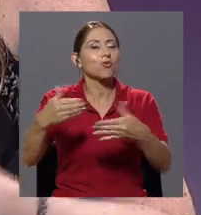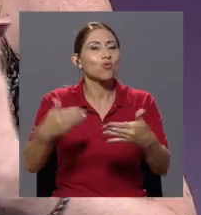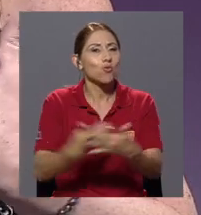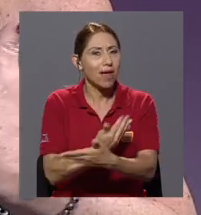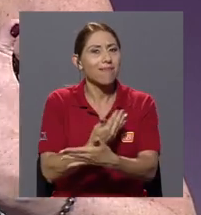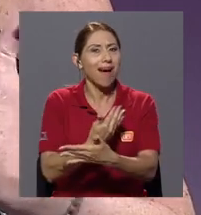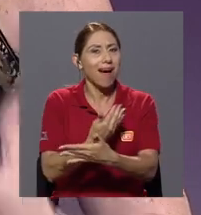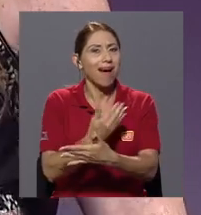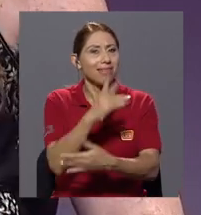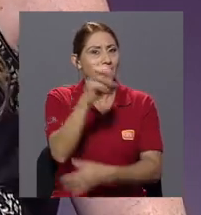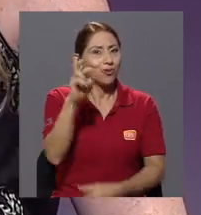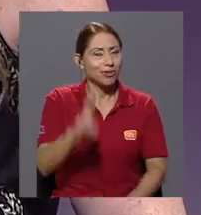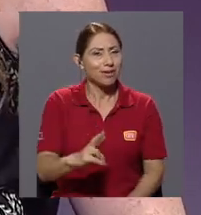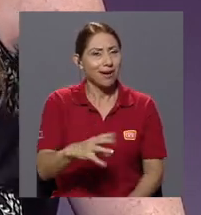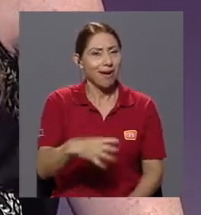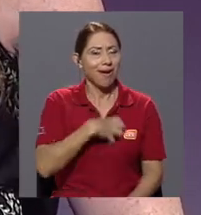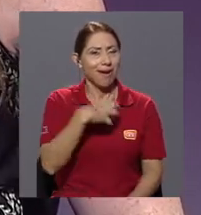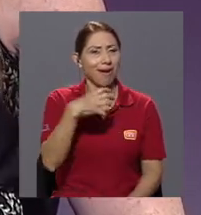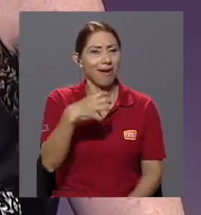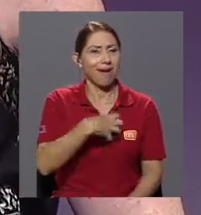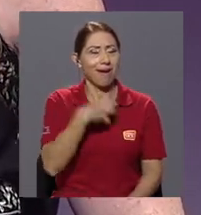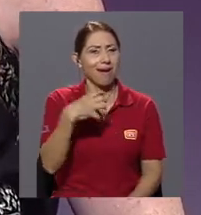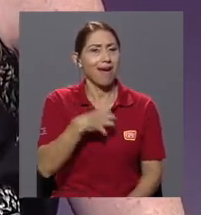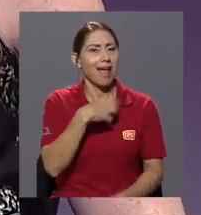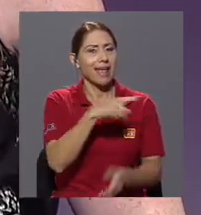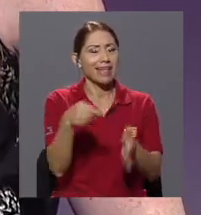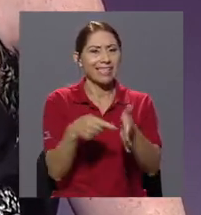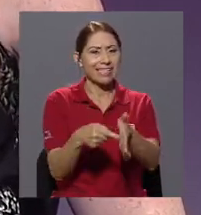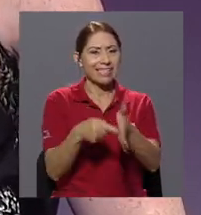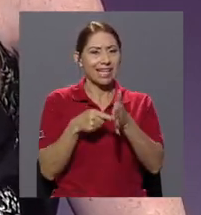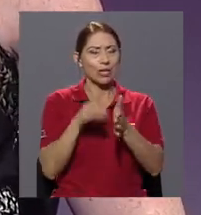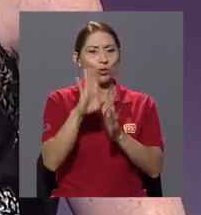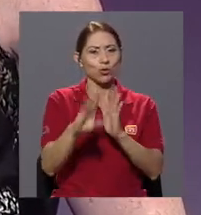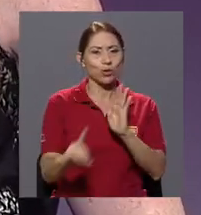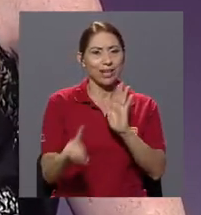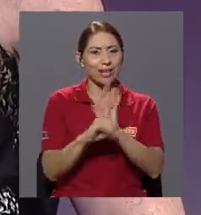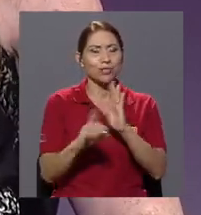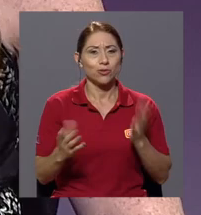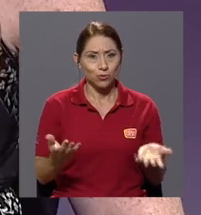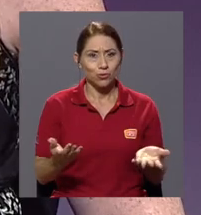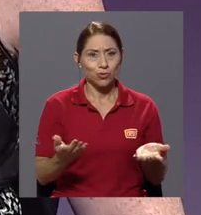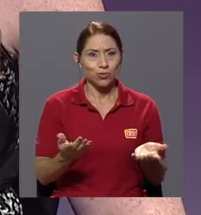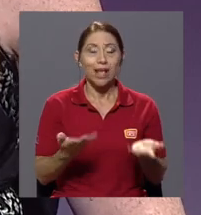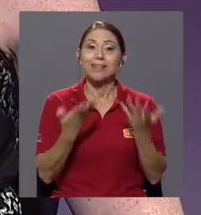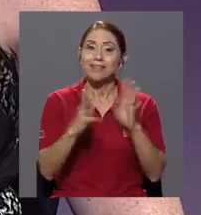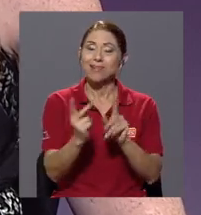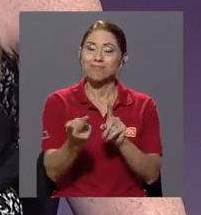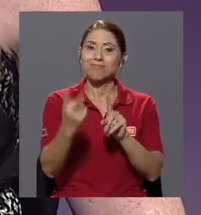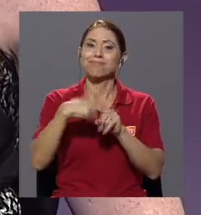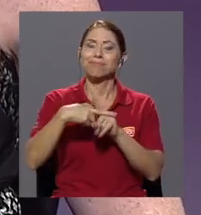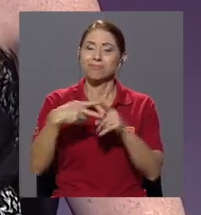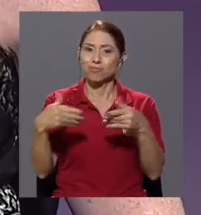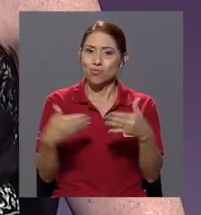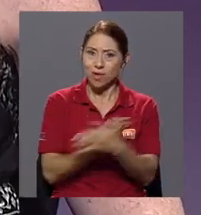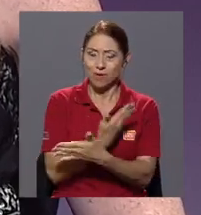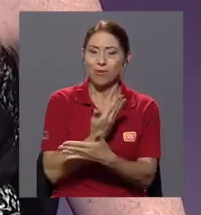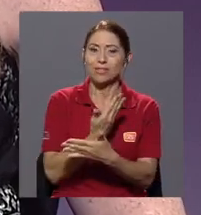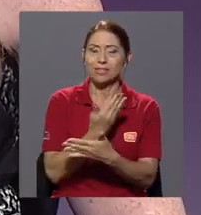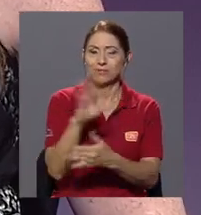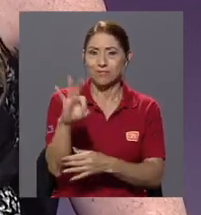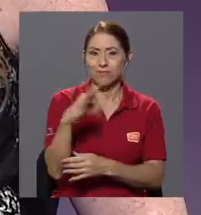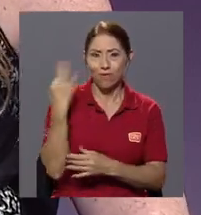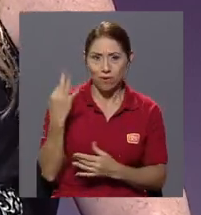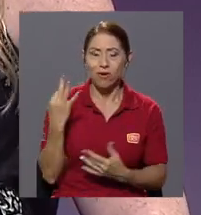rica- exigiendo sus derechos se han implementado nuevos formas de